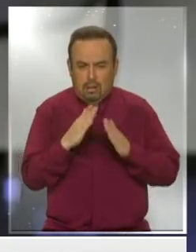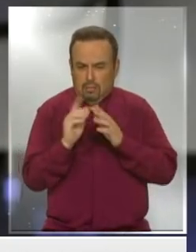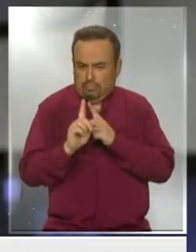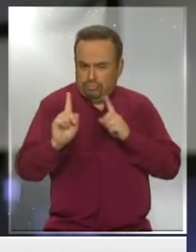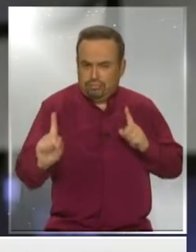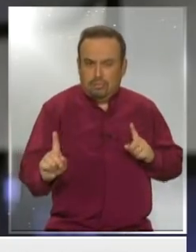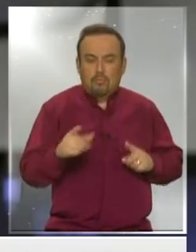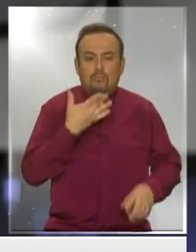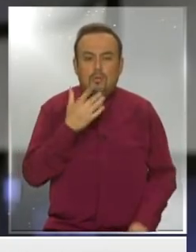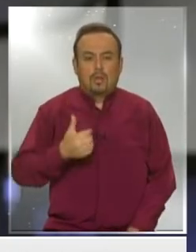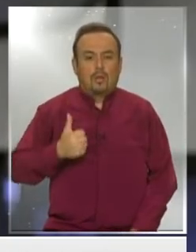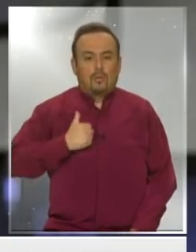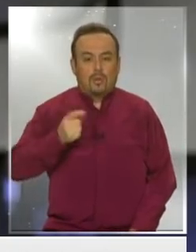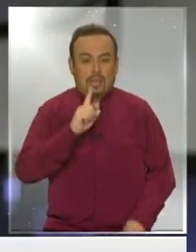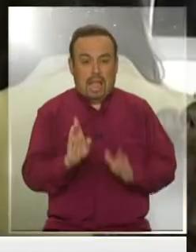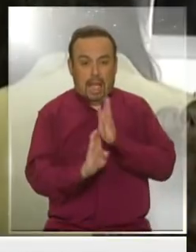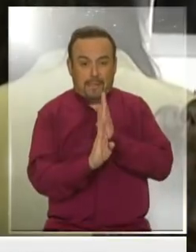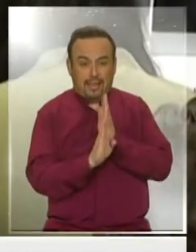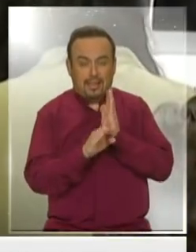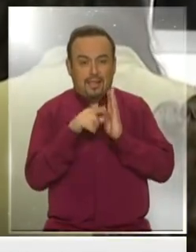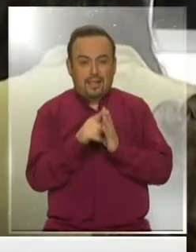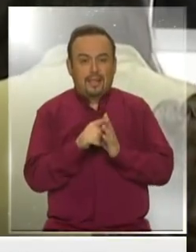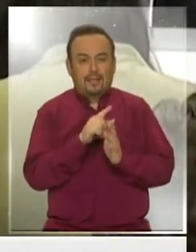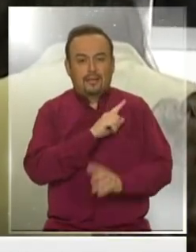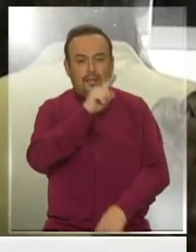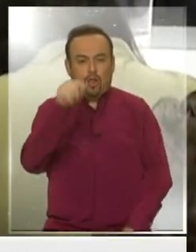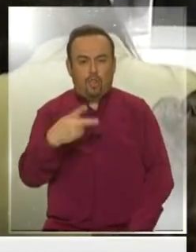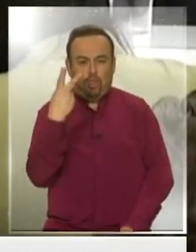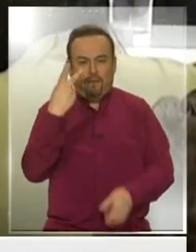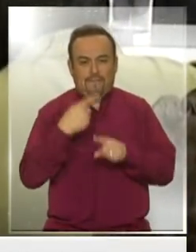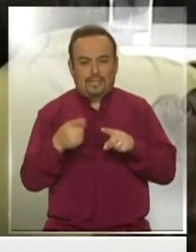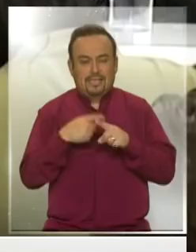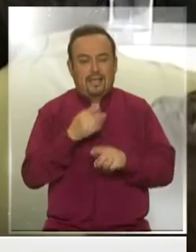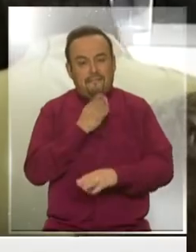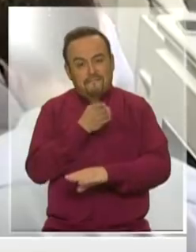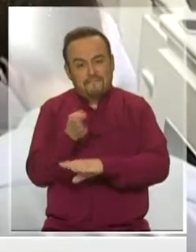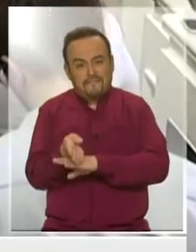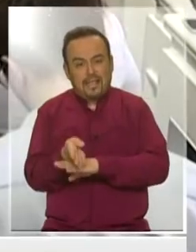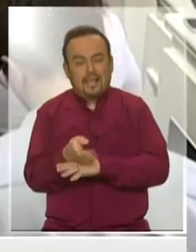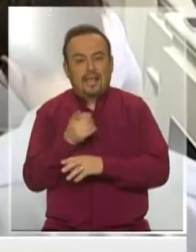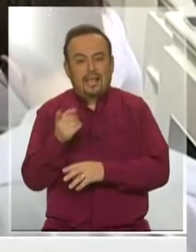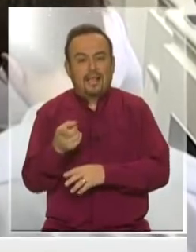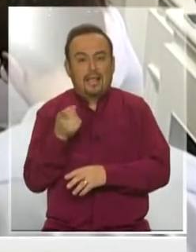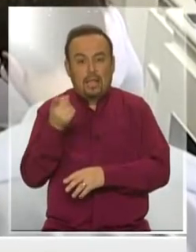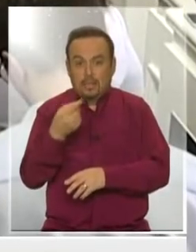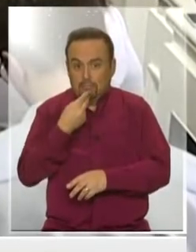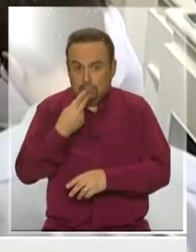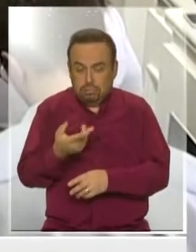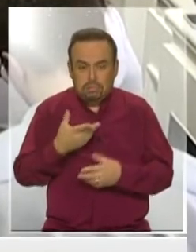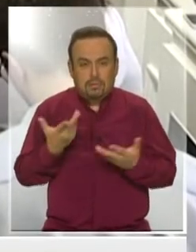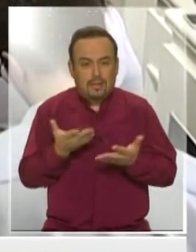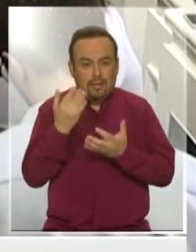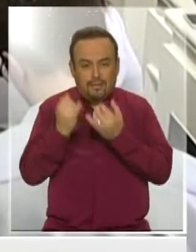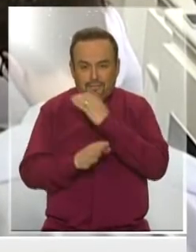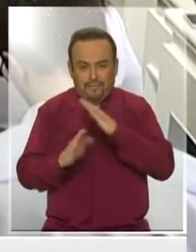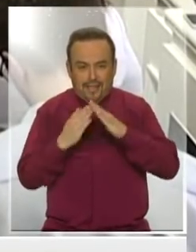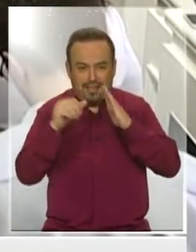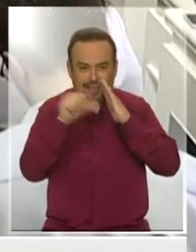distancia social. Su amante cruzó Londres en dos ocasiones para visitarlo cuando el epidemiólogo terminaba